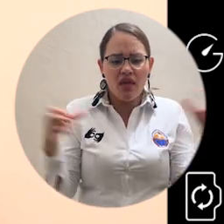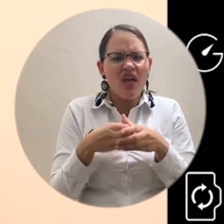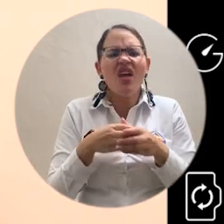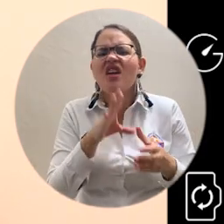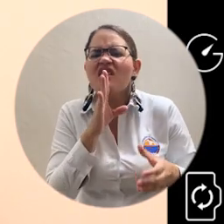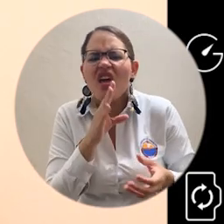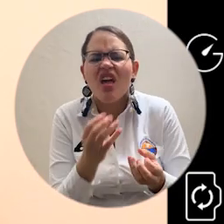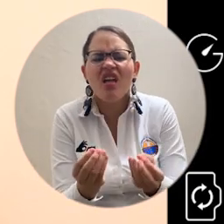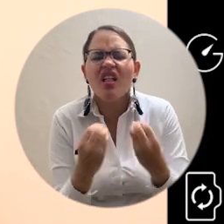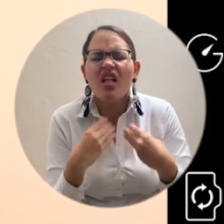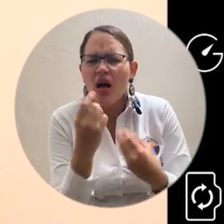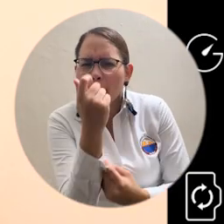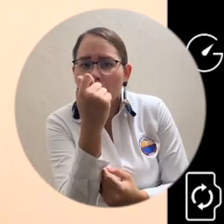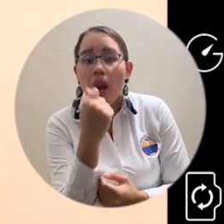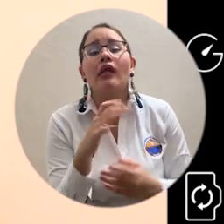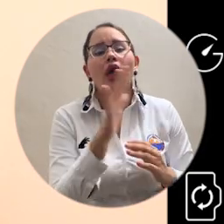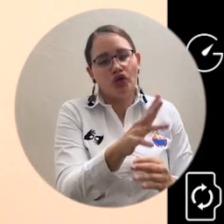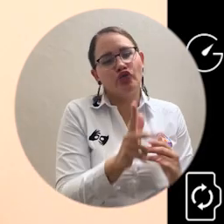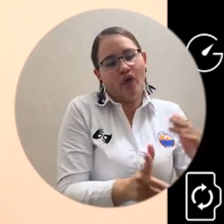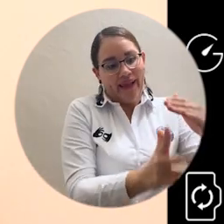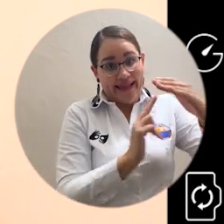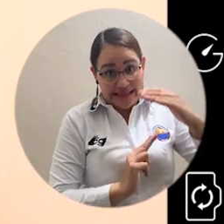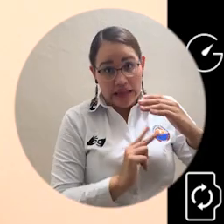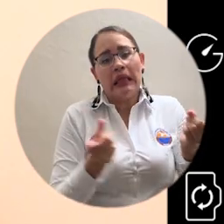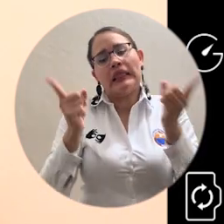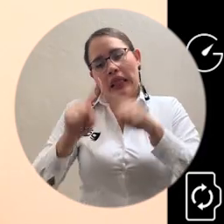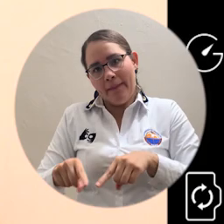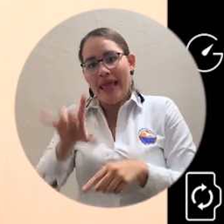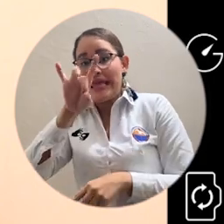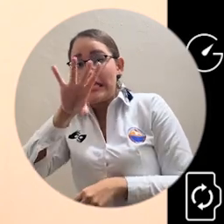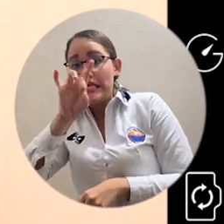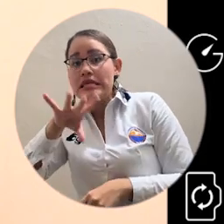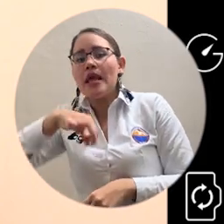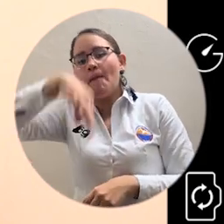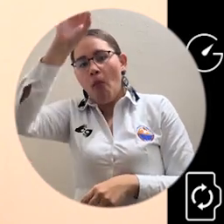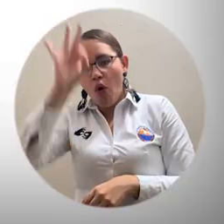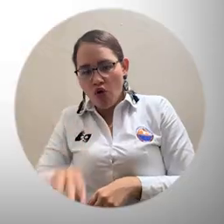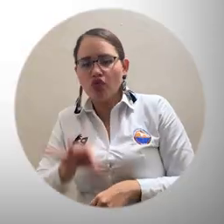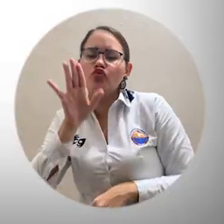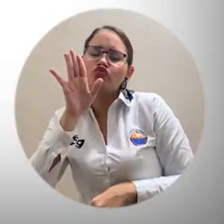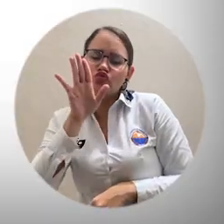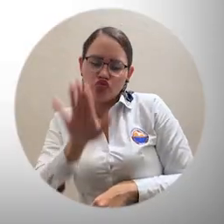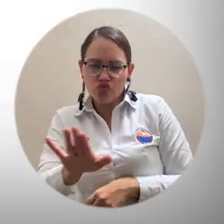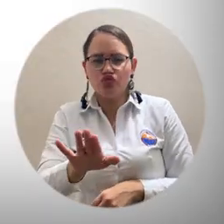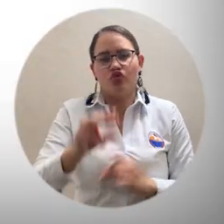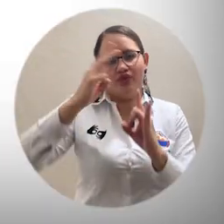15% por la Alma Mater. Conozcamos los detalles de esta oportuna iniciativa.